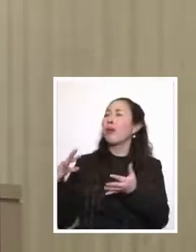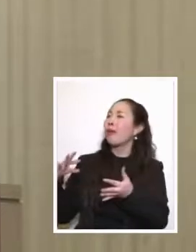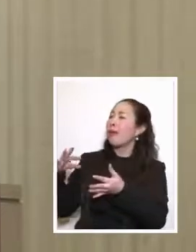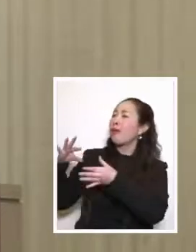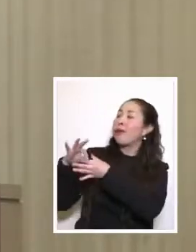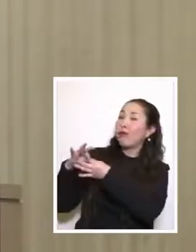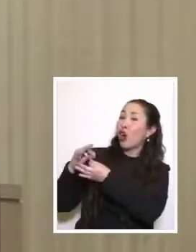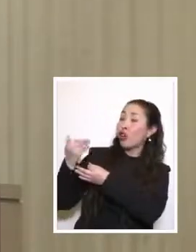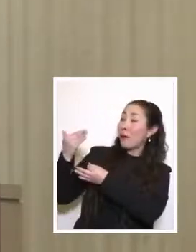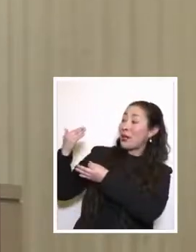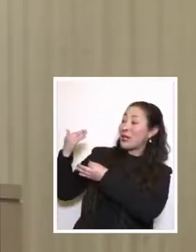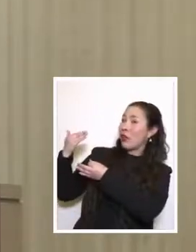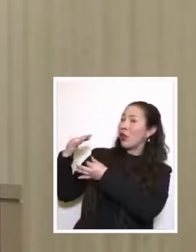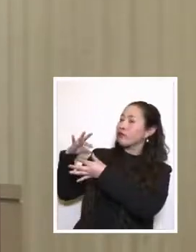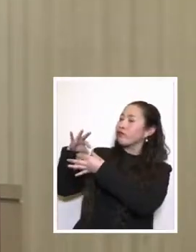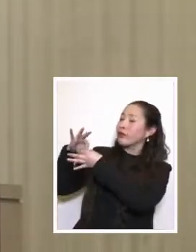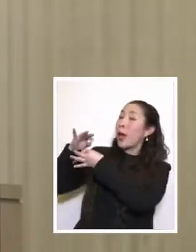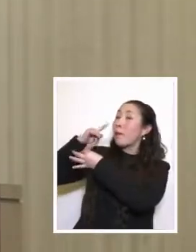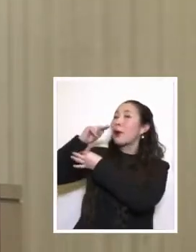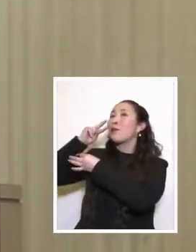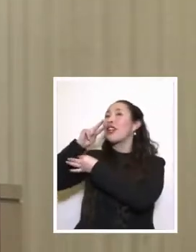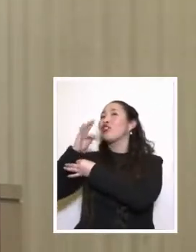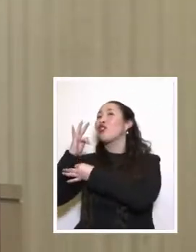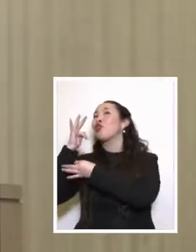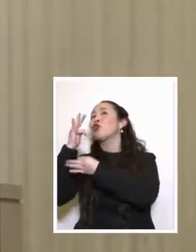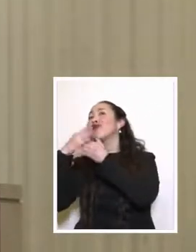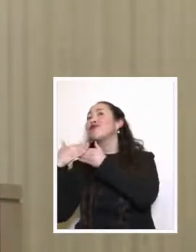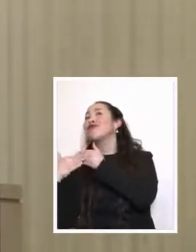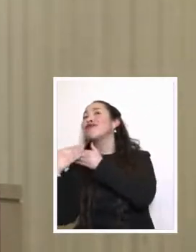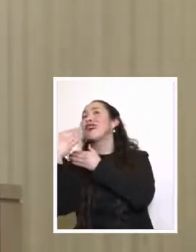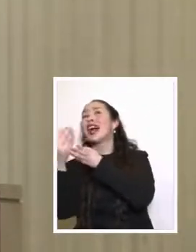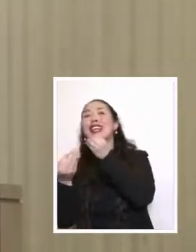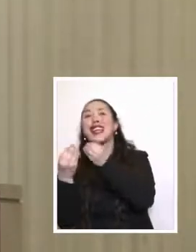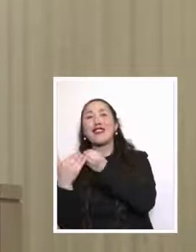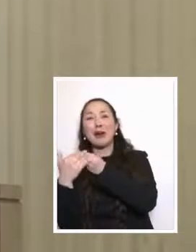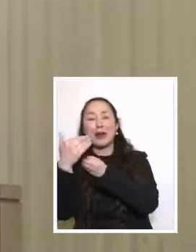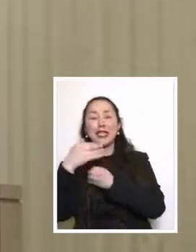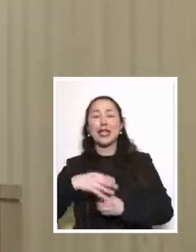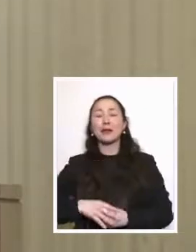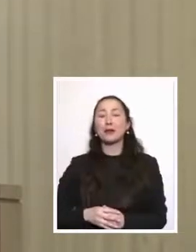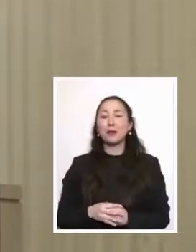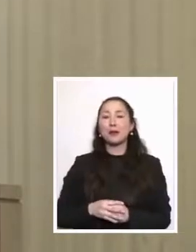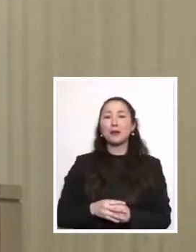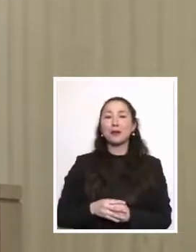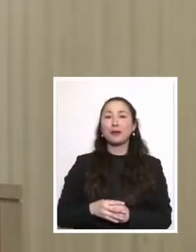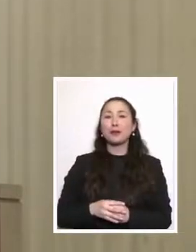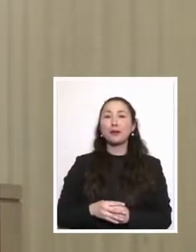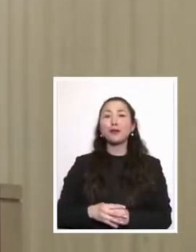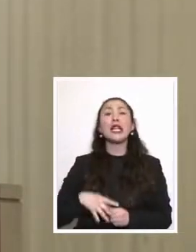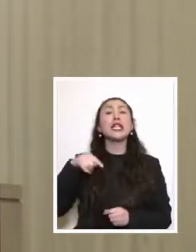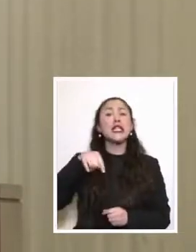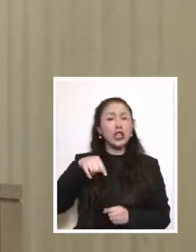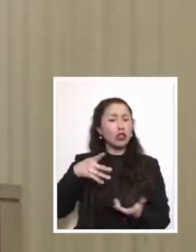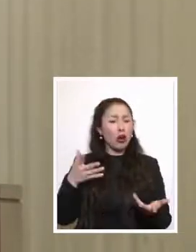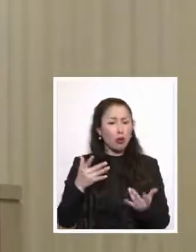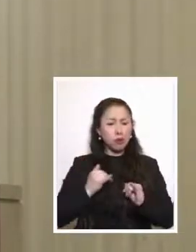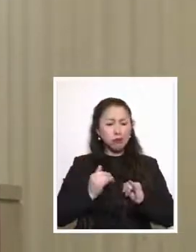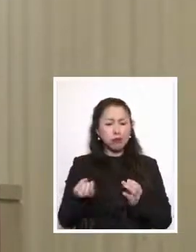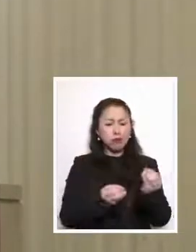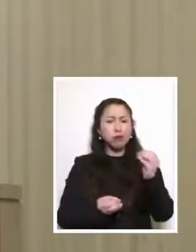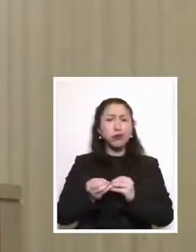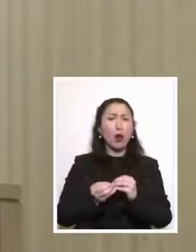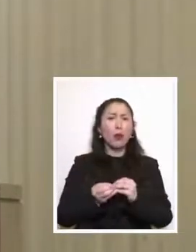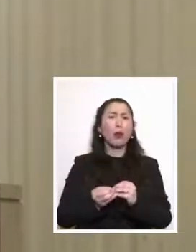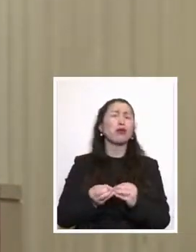con esta visión de futuro. Y como la misma rectora dijo, se hizo de una manera muy colaborativa con más de 1 millón